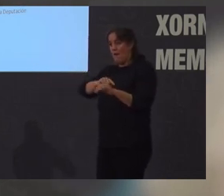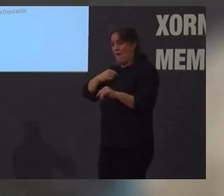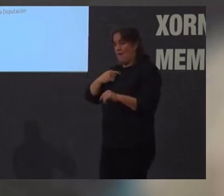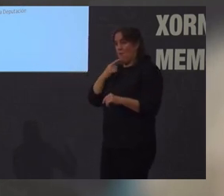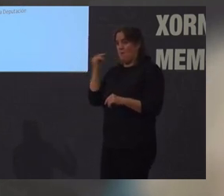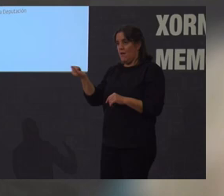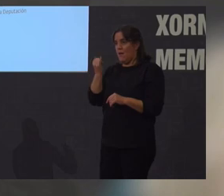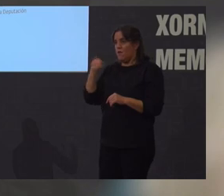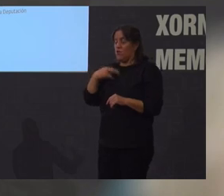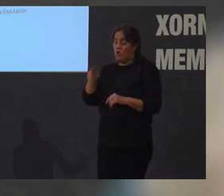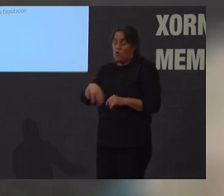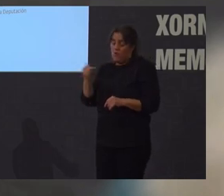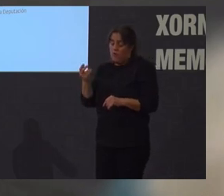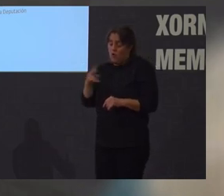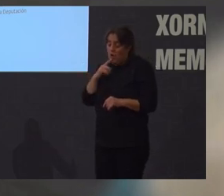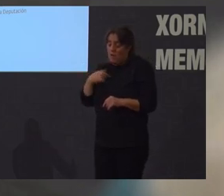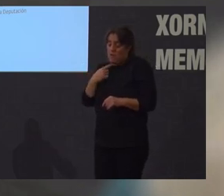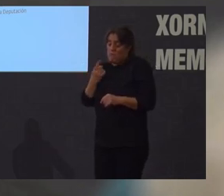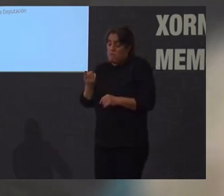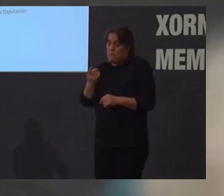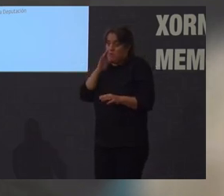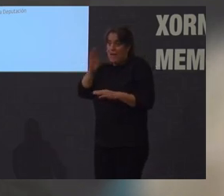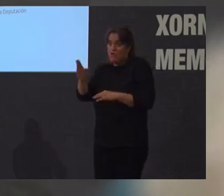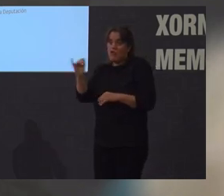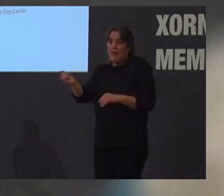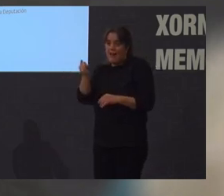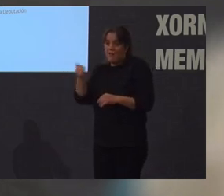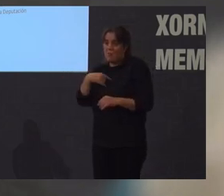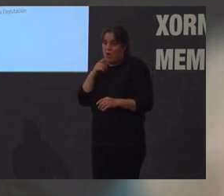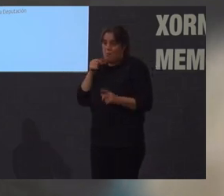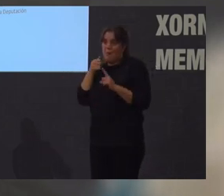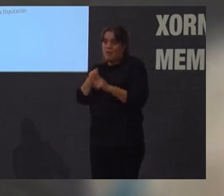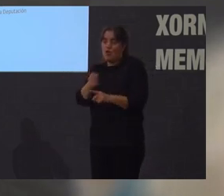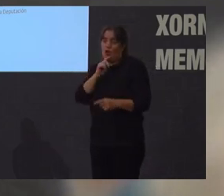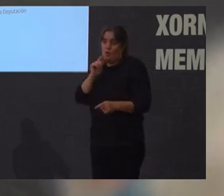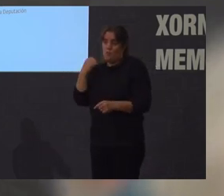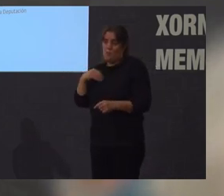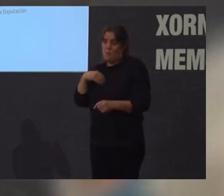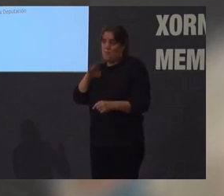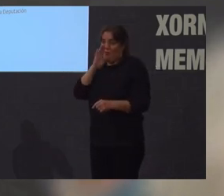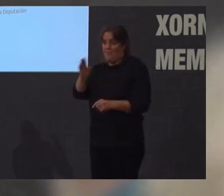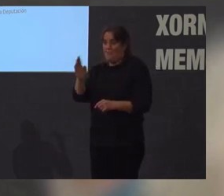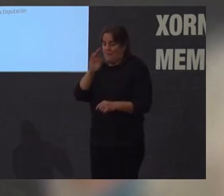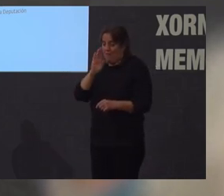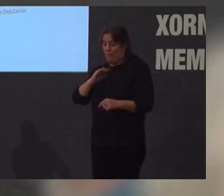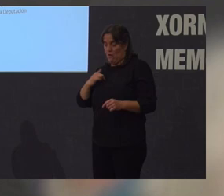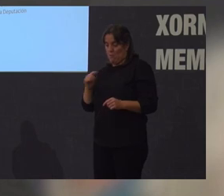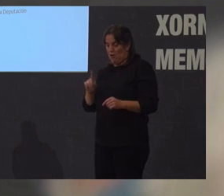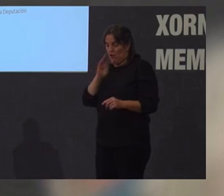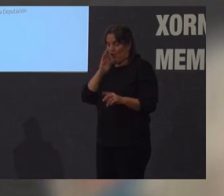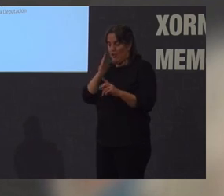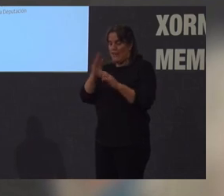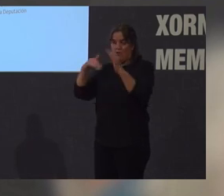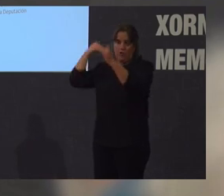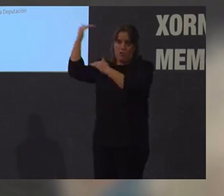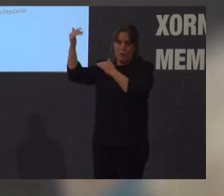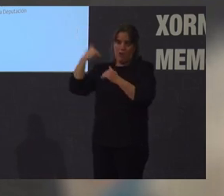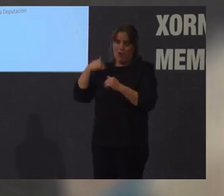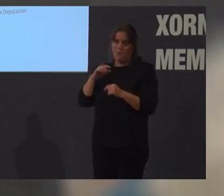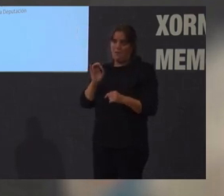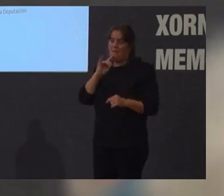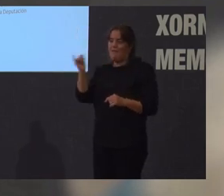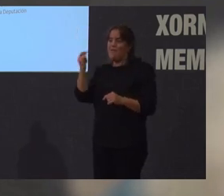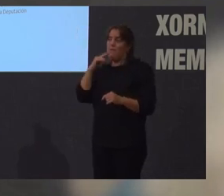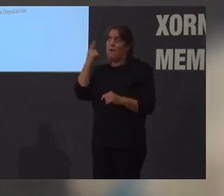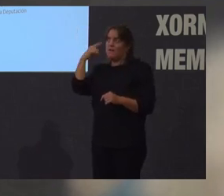no tengo jefe, pero ellos siempre se dirigen al jefe, porque esa es la manera que tienen de intentar presionar. No te hablan a ti, hablan al jefe, al que está por encima tuyo, para que sepa lo